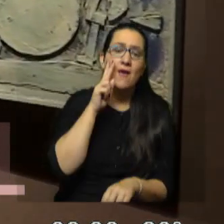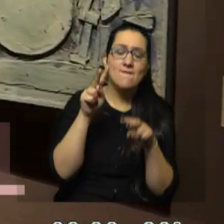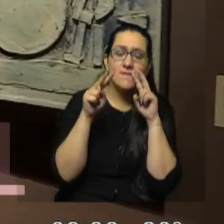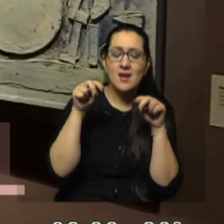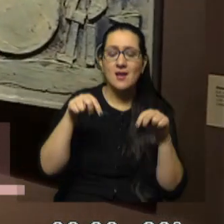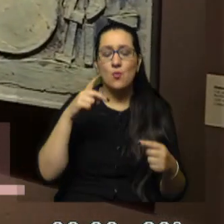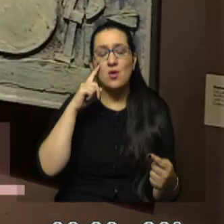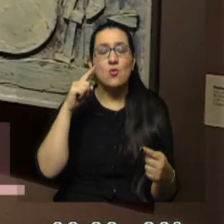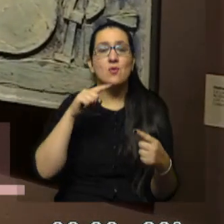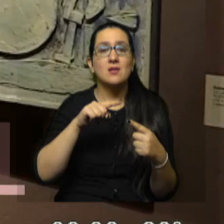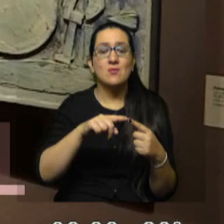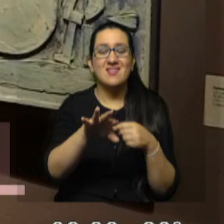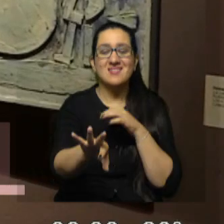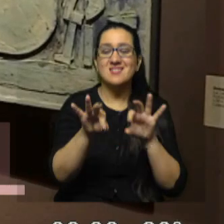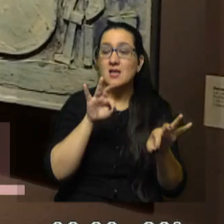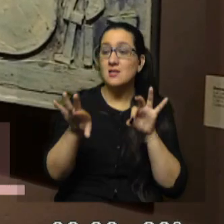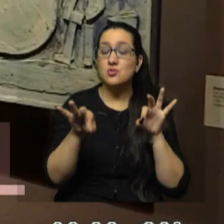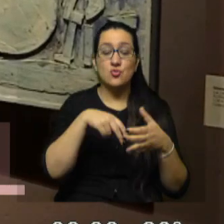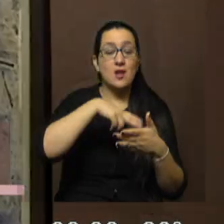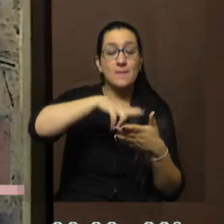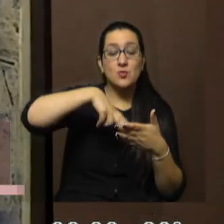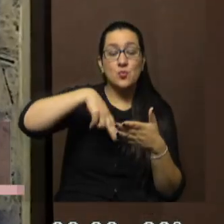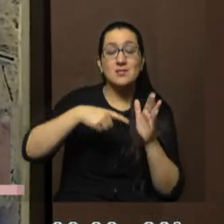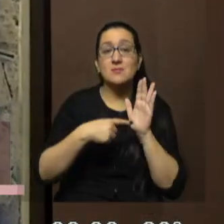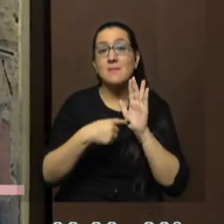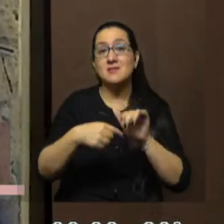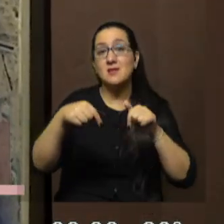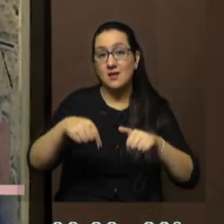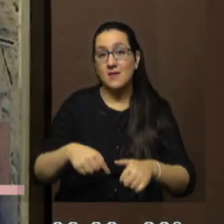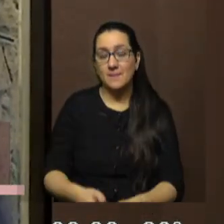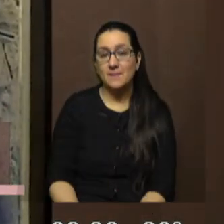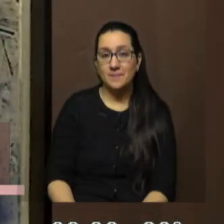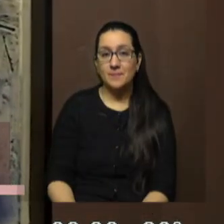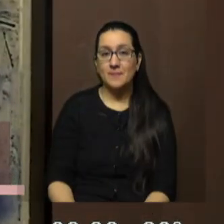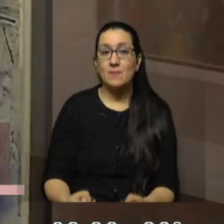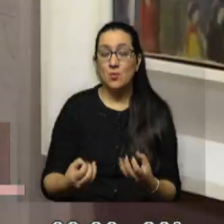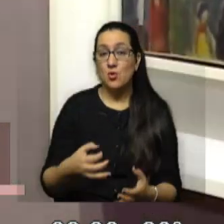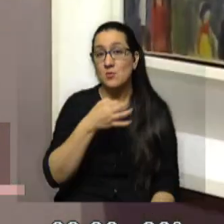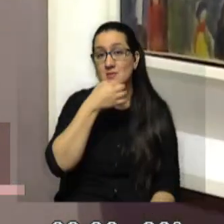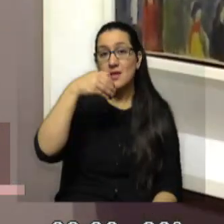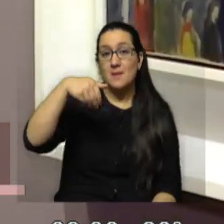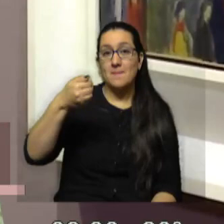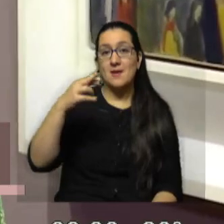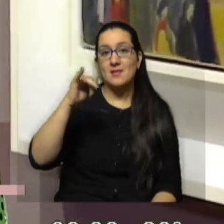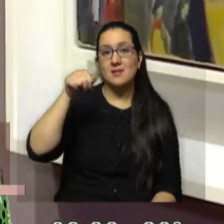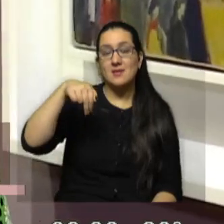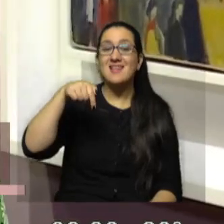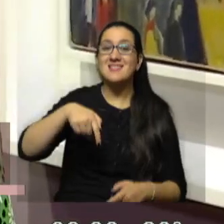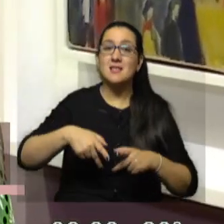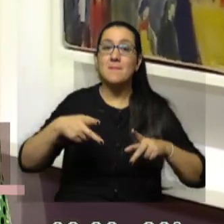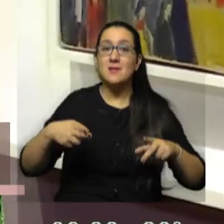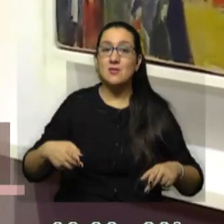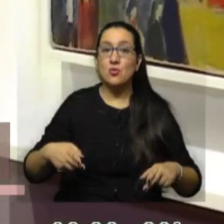el objetivo de la selección de las obras que van a estar presentándose aquí en este lugar? Bueno, como decía Martín, es el periodo